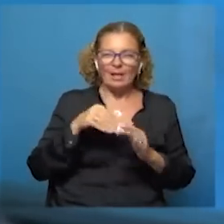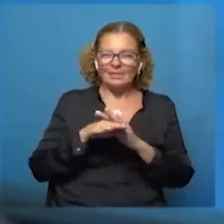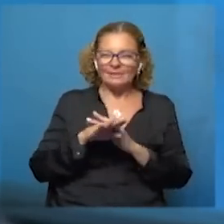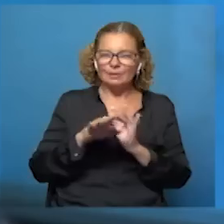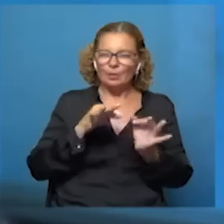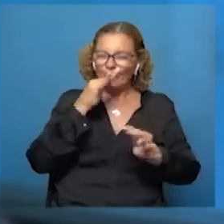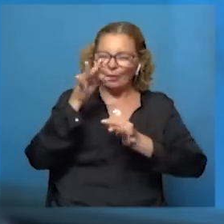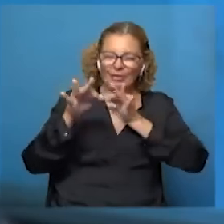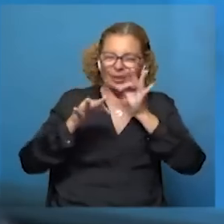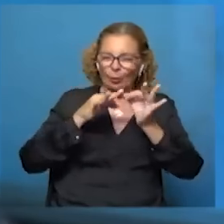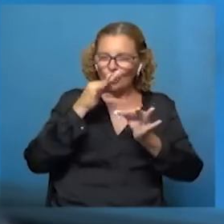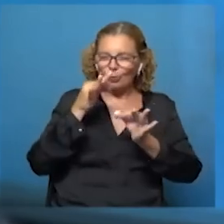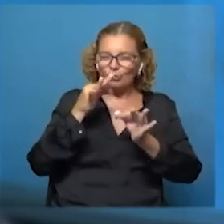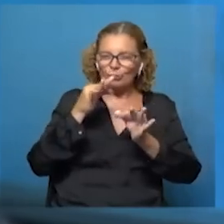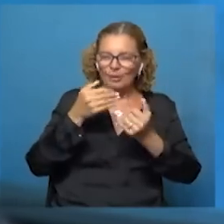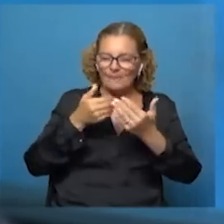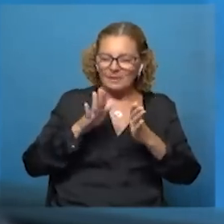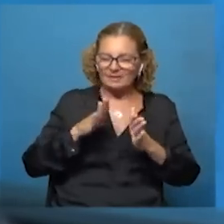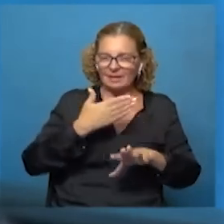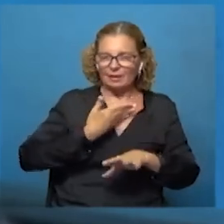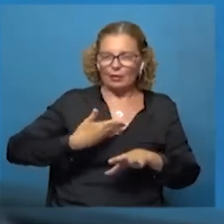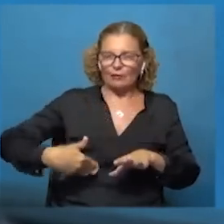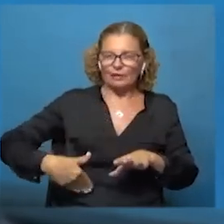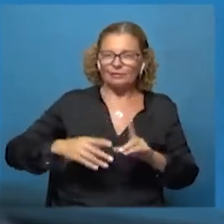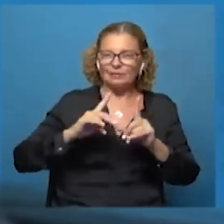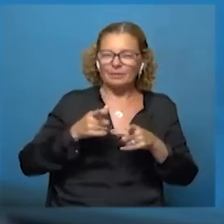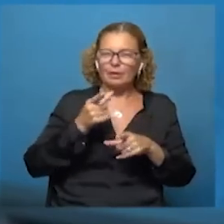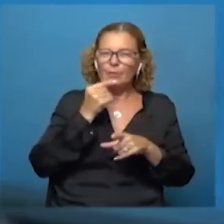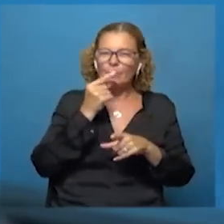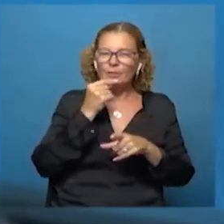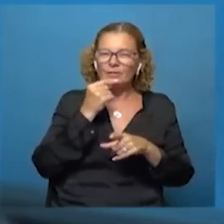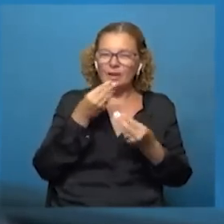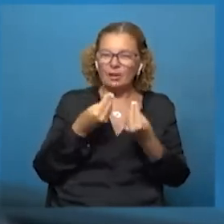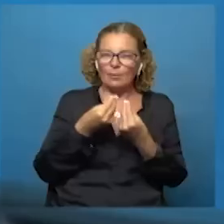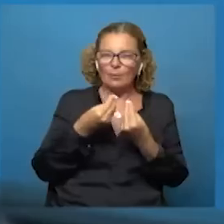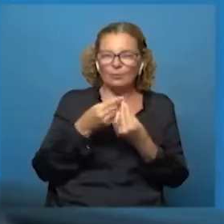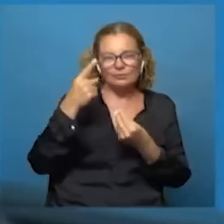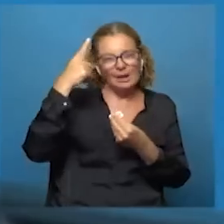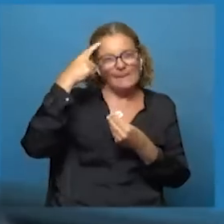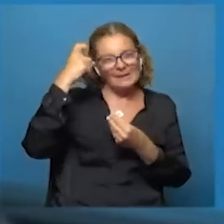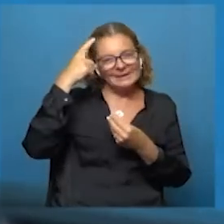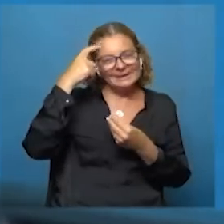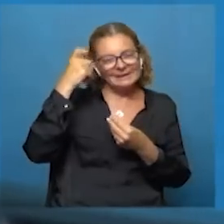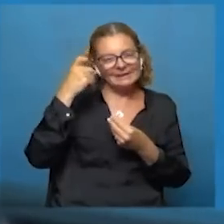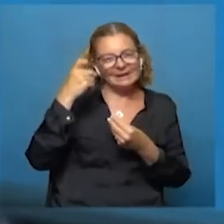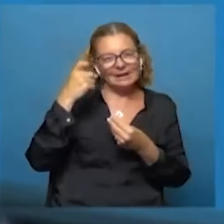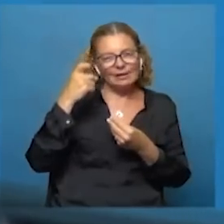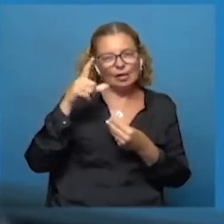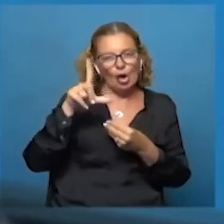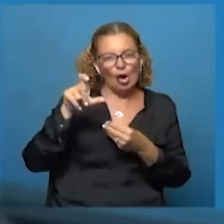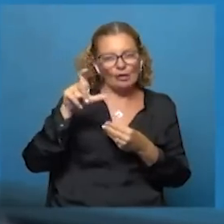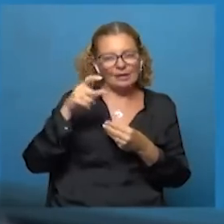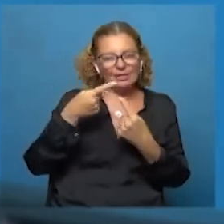discursivo del arranque el gobierno incluso con policías con mucha experiencia con lógicas